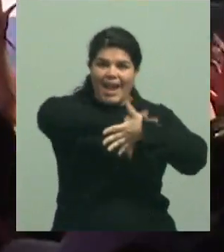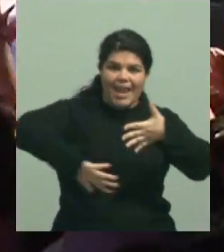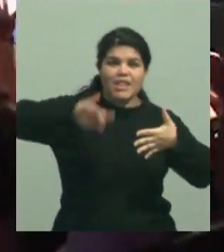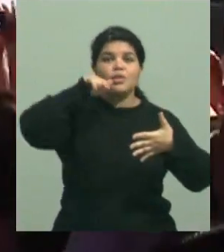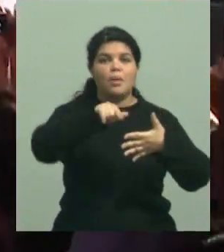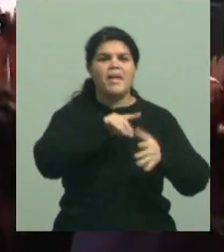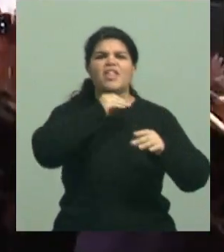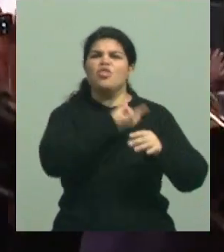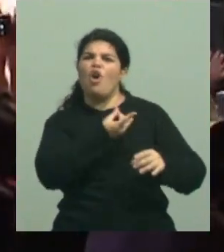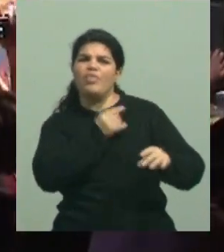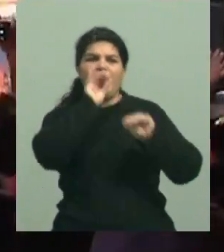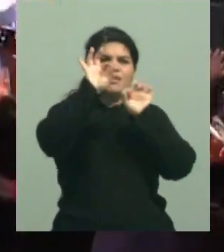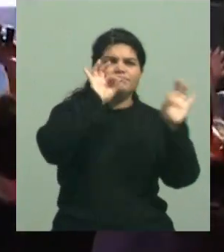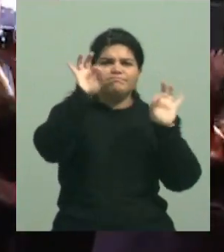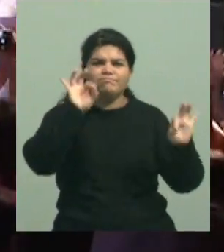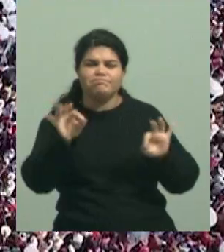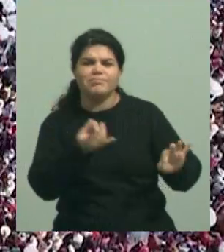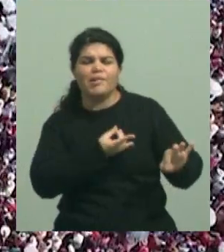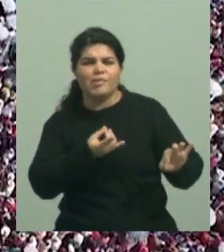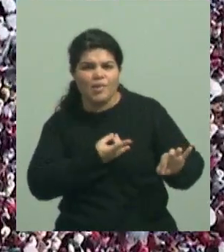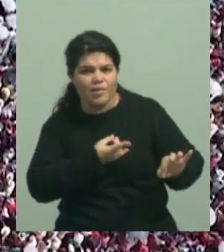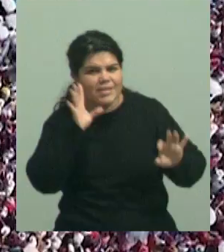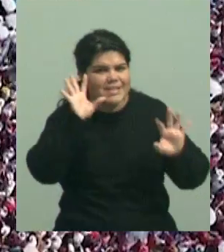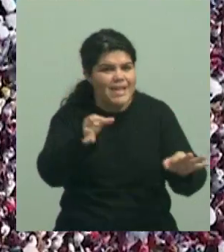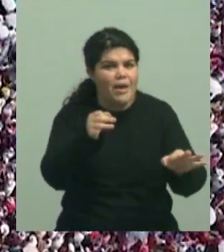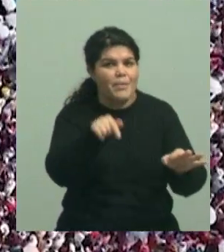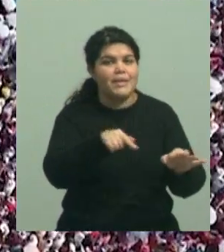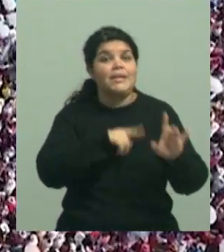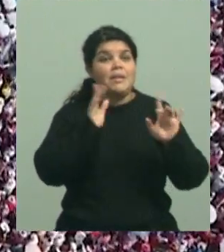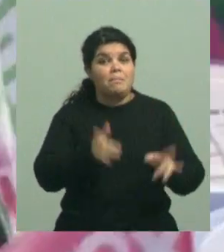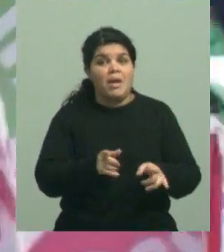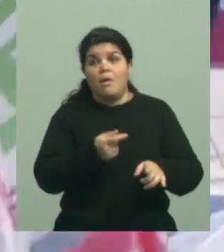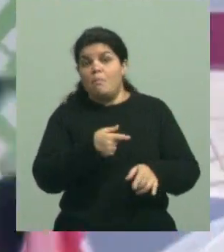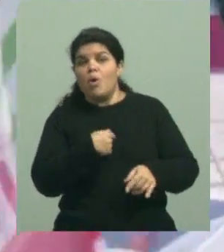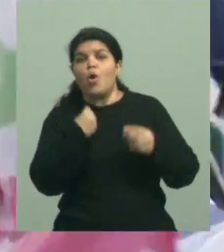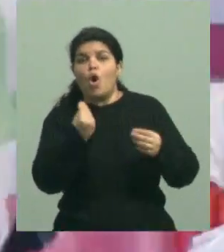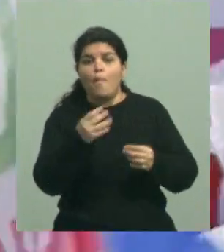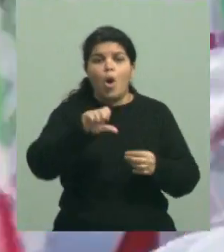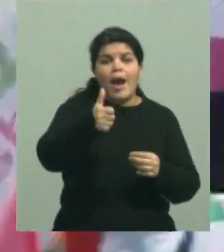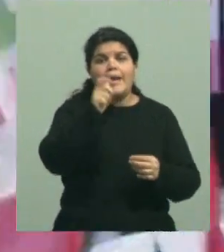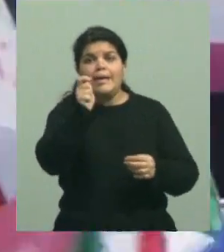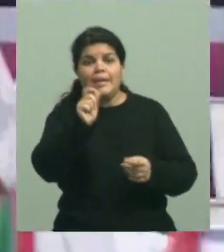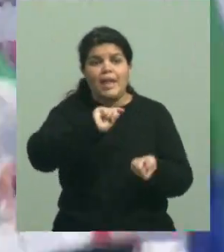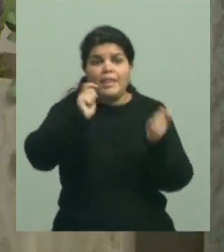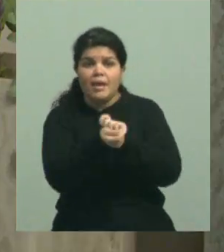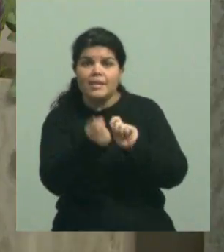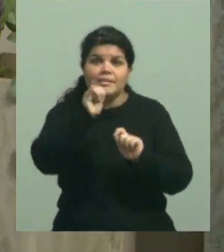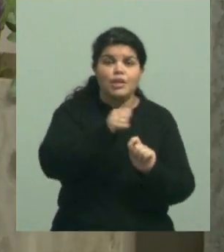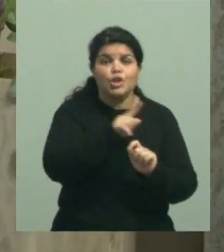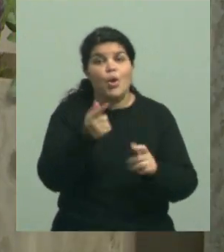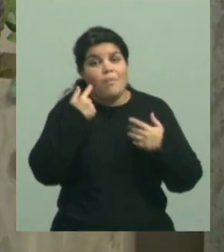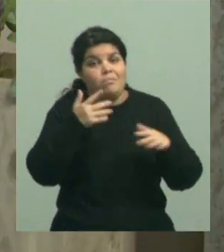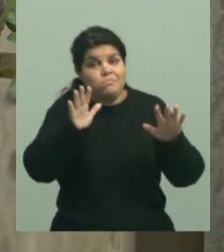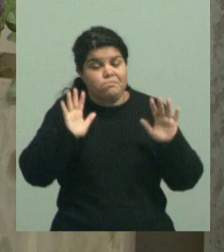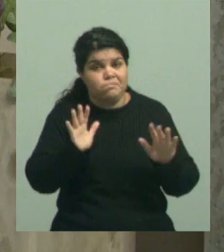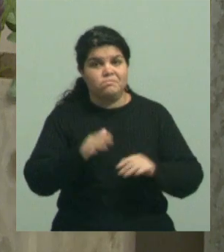están ubicadas y cuál es la perspectiva que podría llegar a tener un potencial giro o no en relación al gobierno actual. Tal cual. Muchísimas gracias de